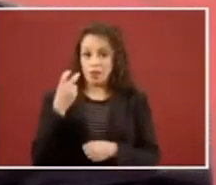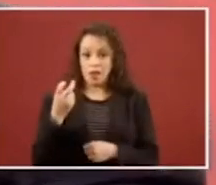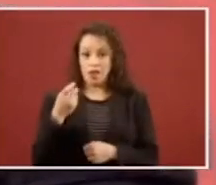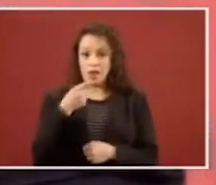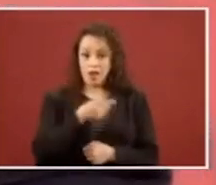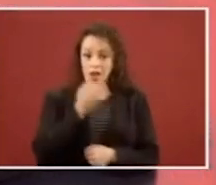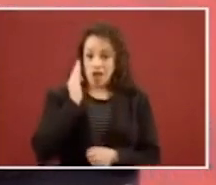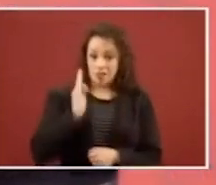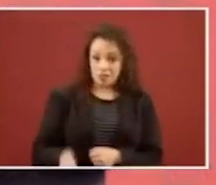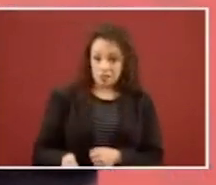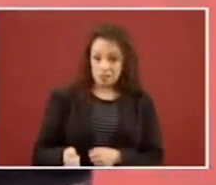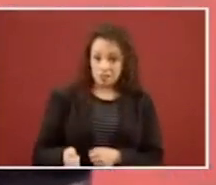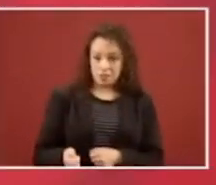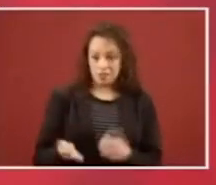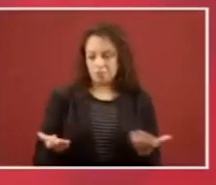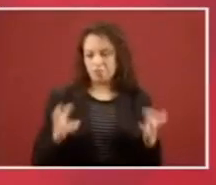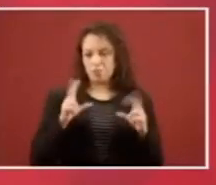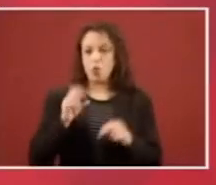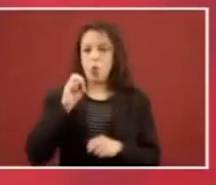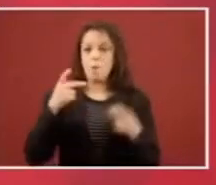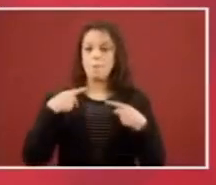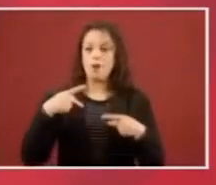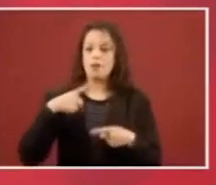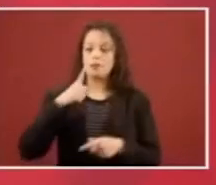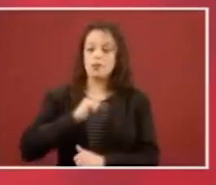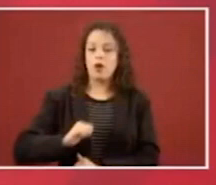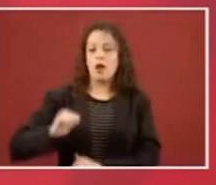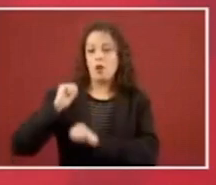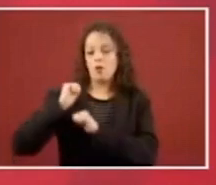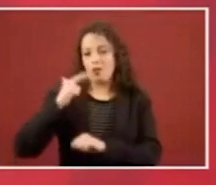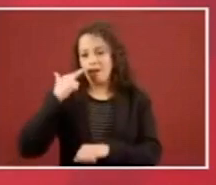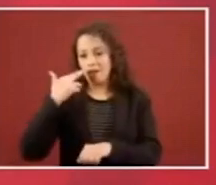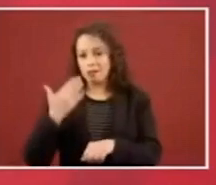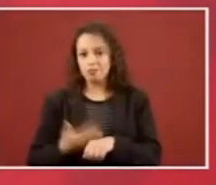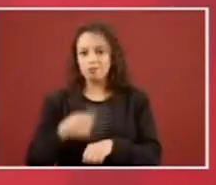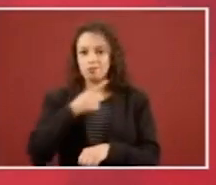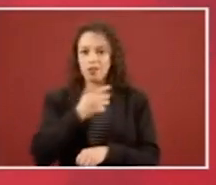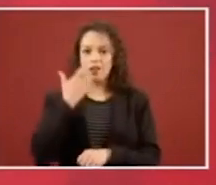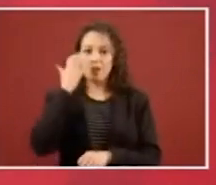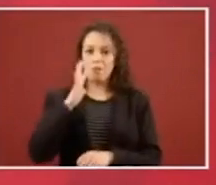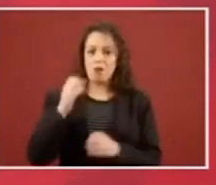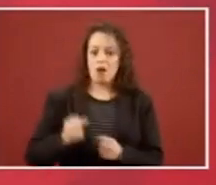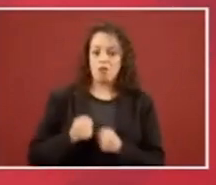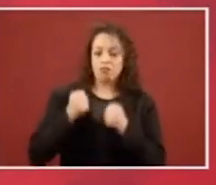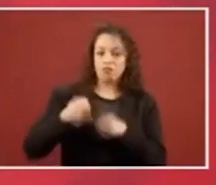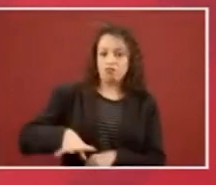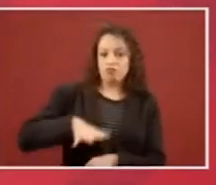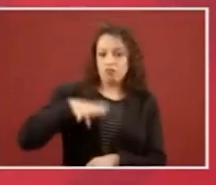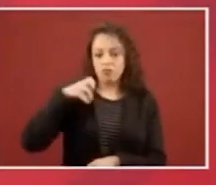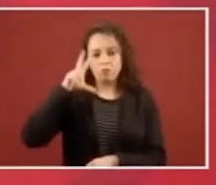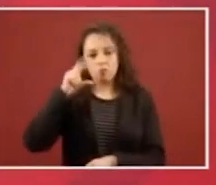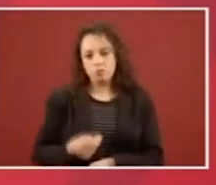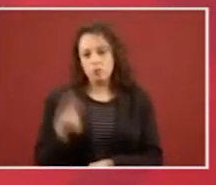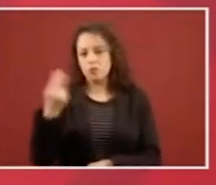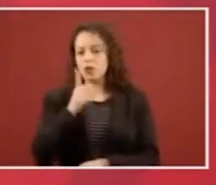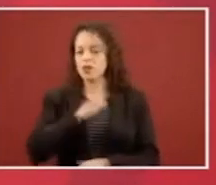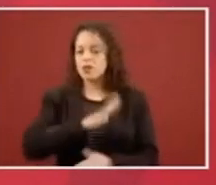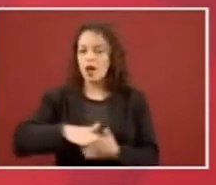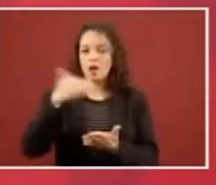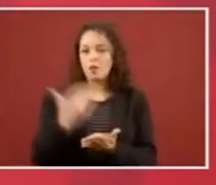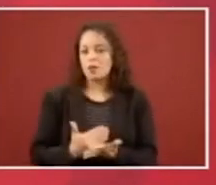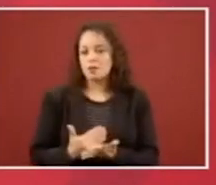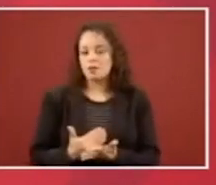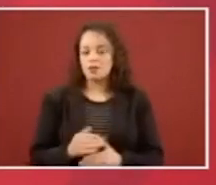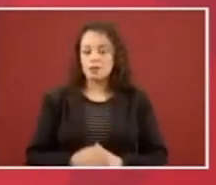tolerarle a una autoridad un acto de prepotencia. Eso se tiene que terminar. Pero tenemos que ayudar todos, todos,